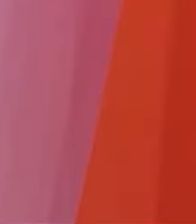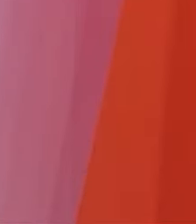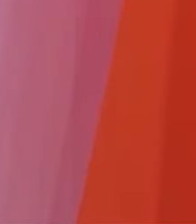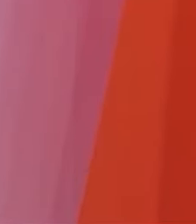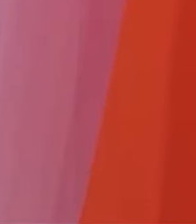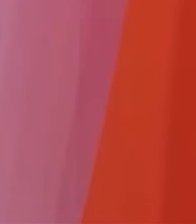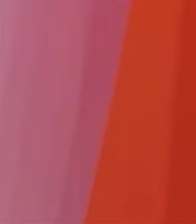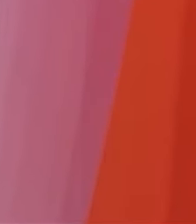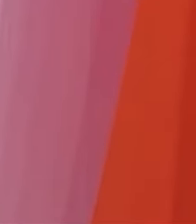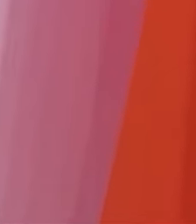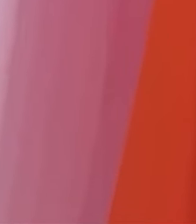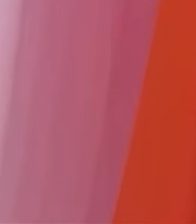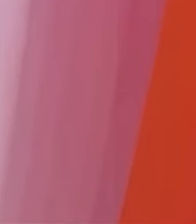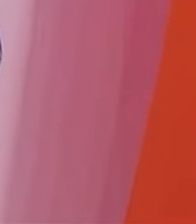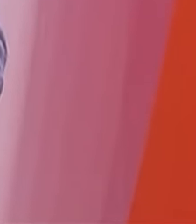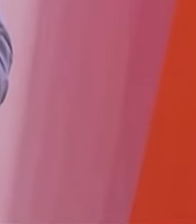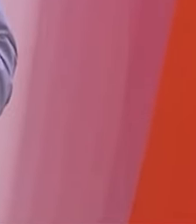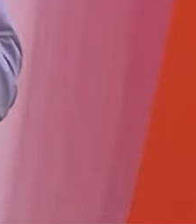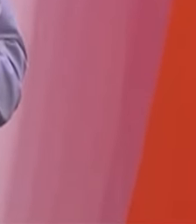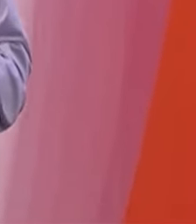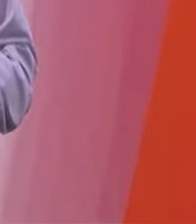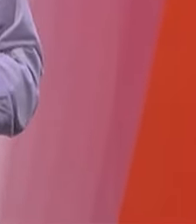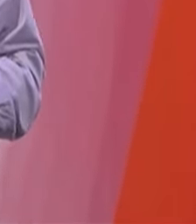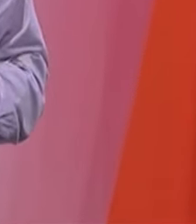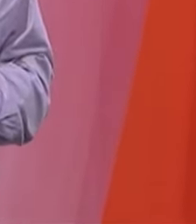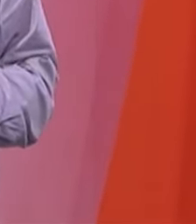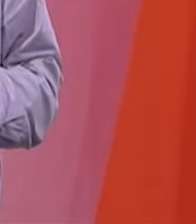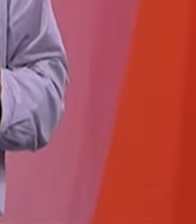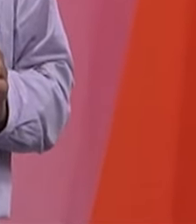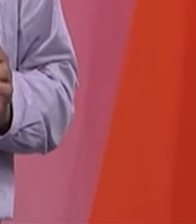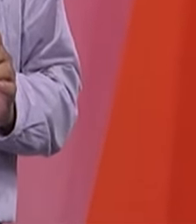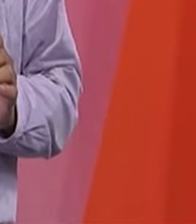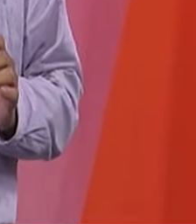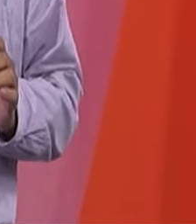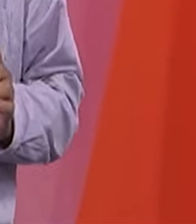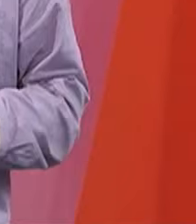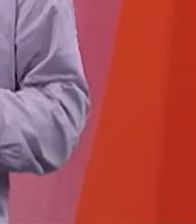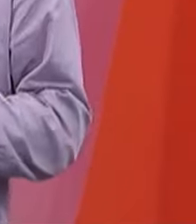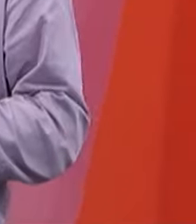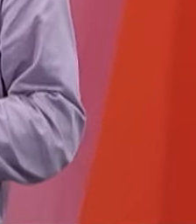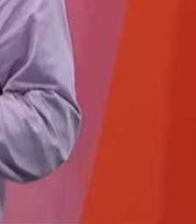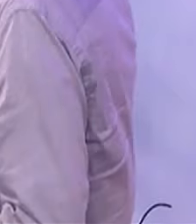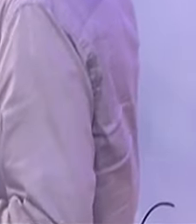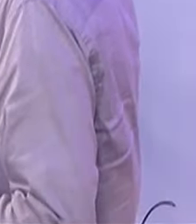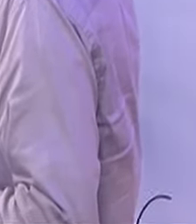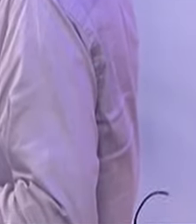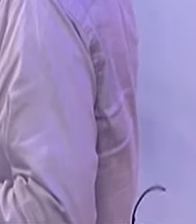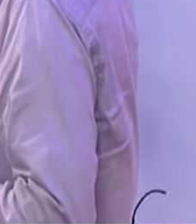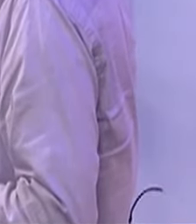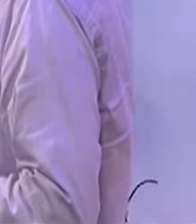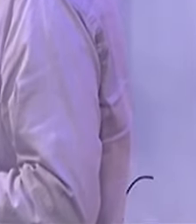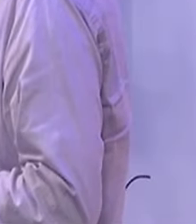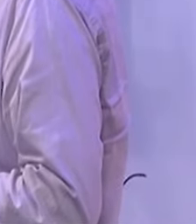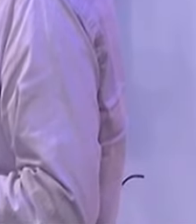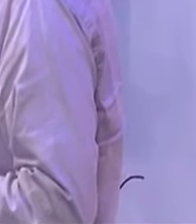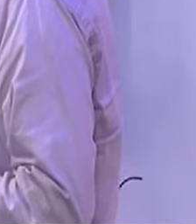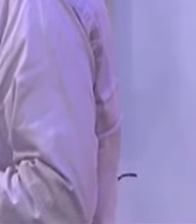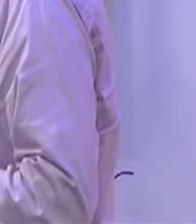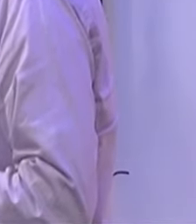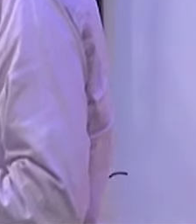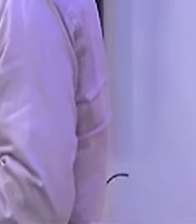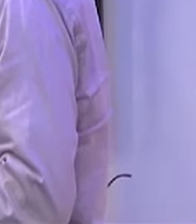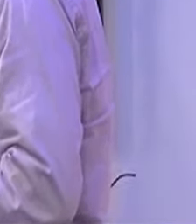forma de empezar. Que empecemos a asociar los sonidos nos va a ser mucho más fácil aprender el idioma. Tenemos una explicación del verbo to